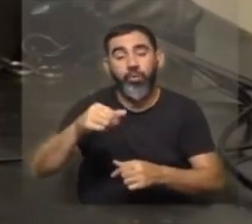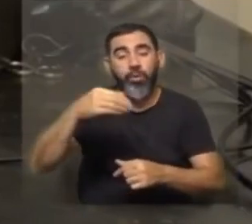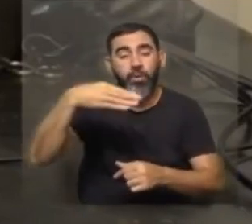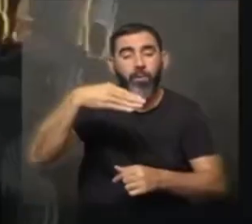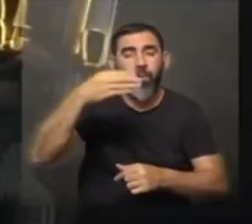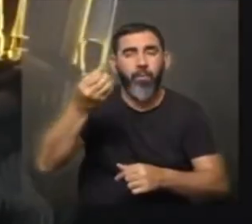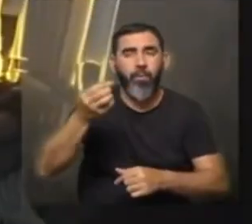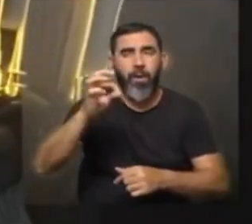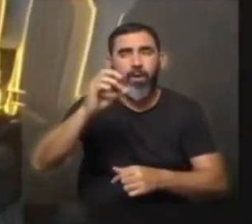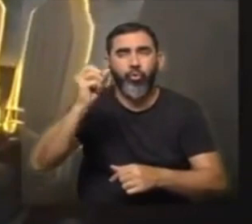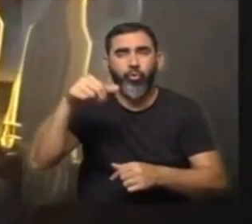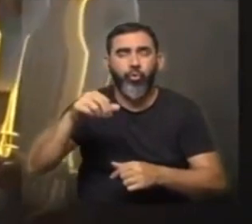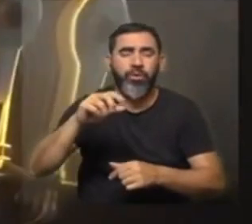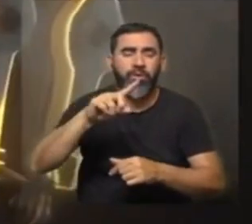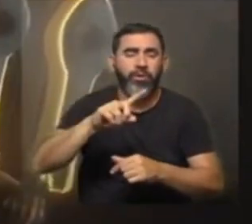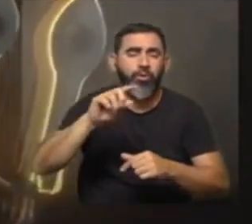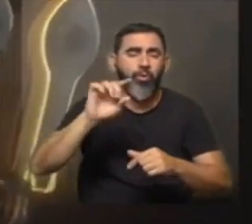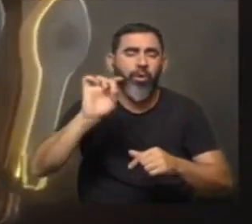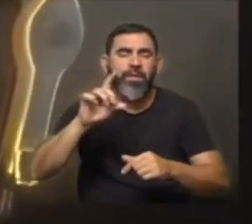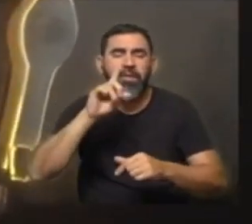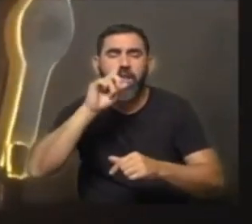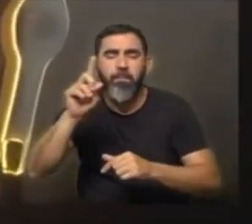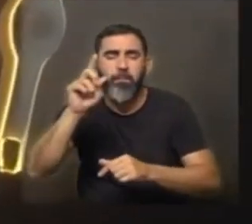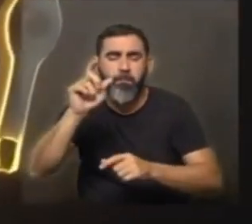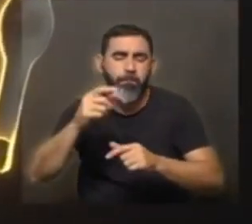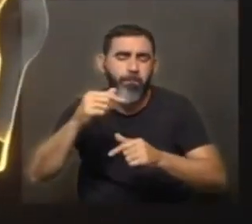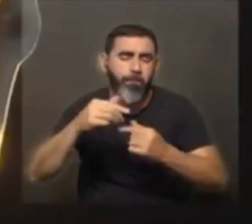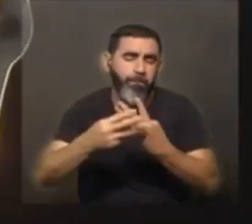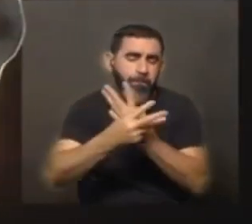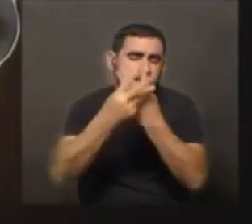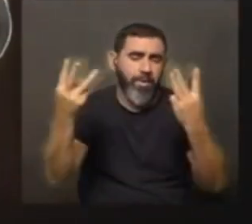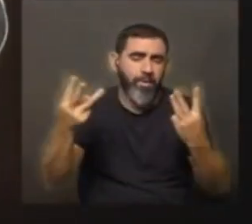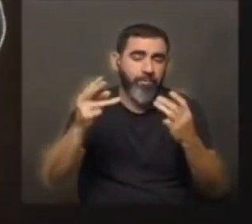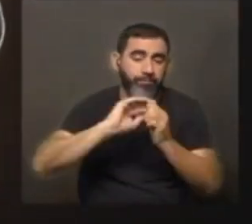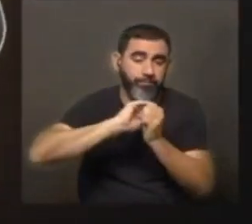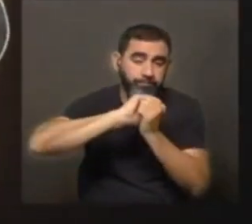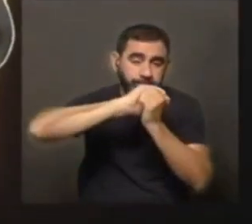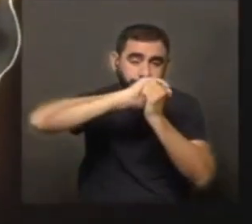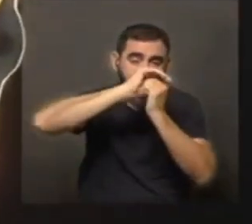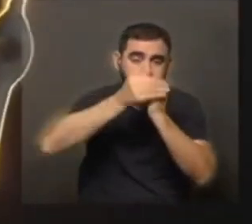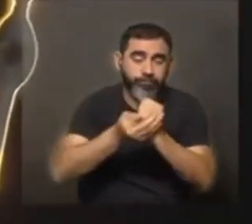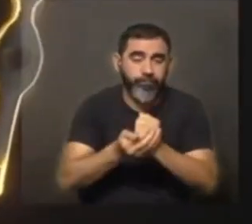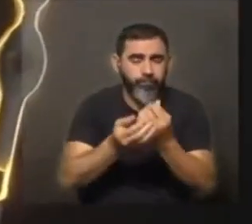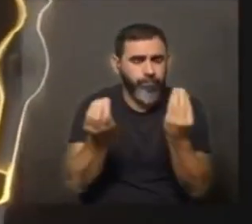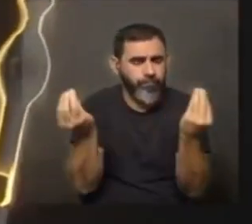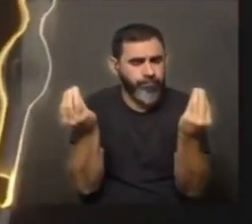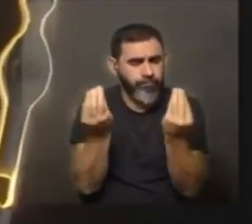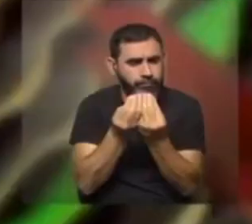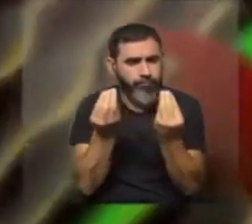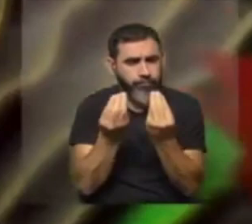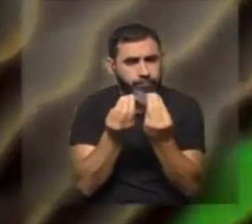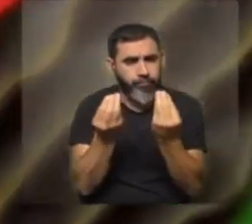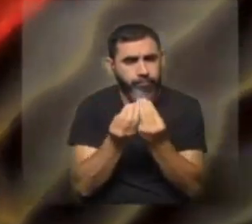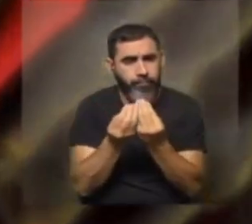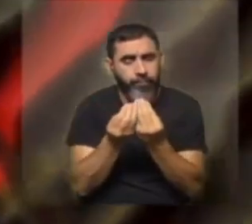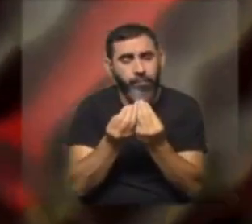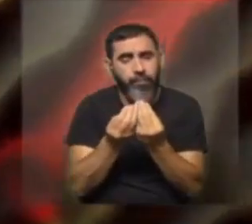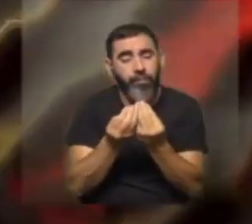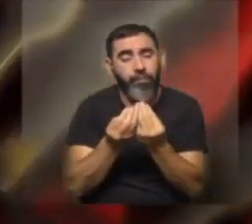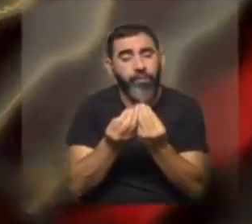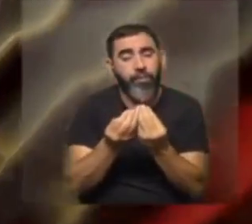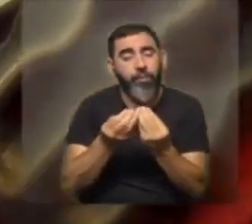110, 120.000. Están distribuidos en toda la retina. Tienen mucha cantidad de unas moléculas que